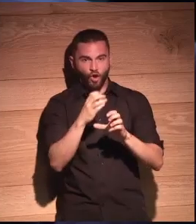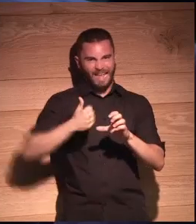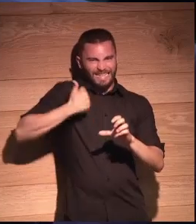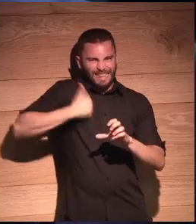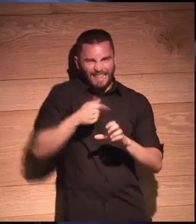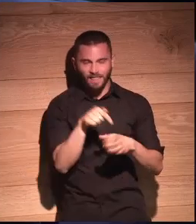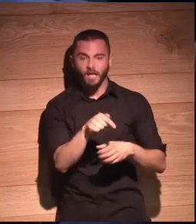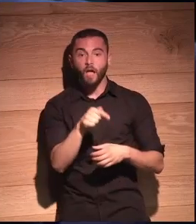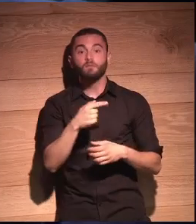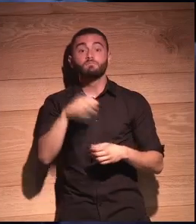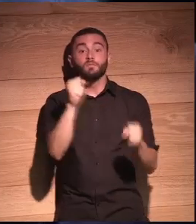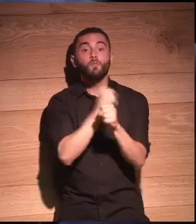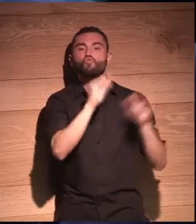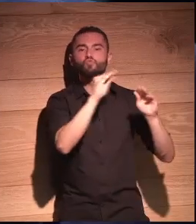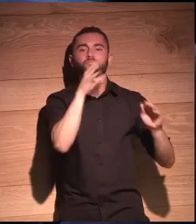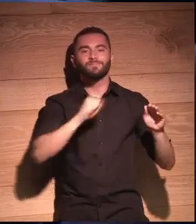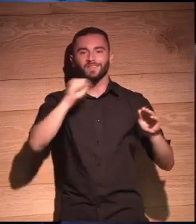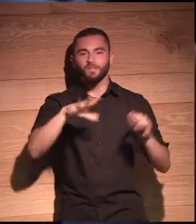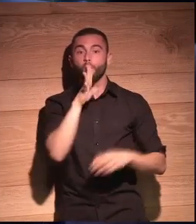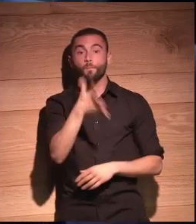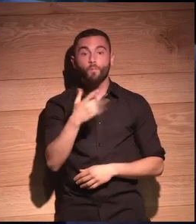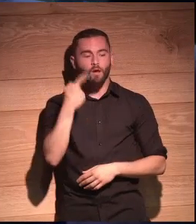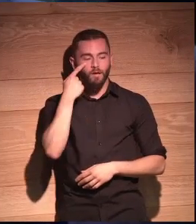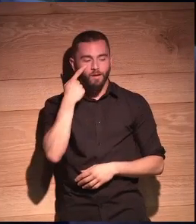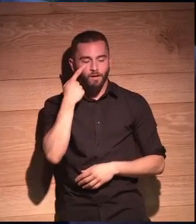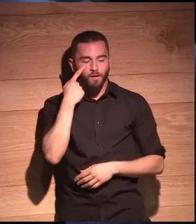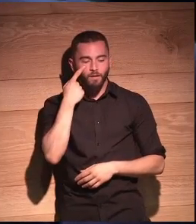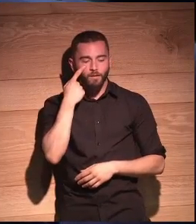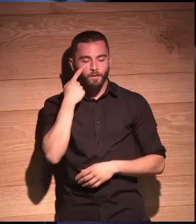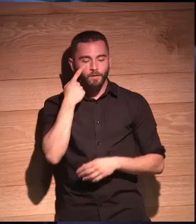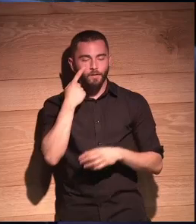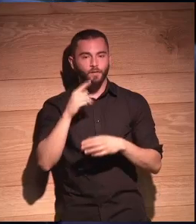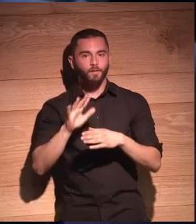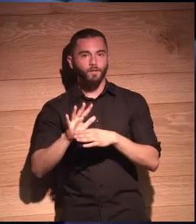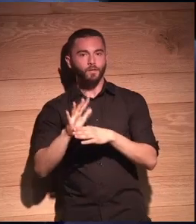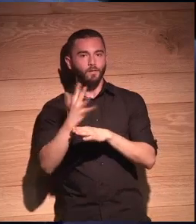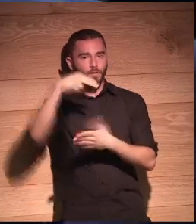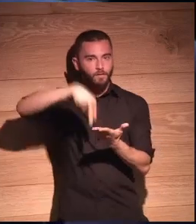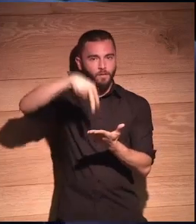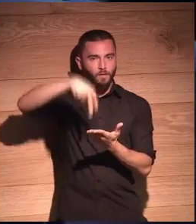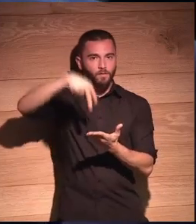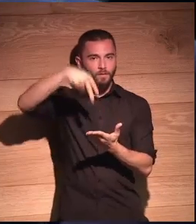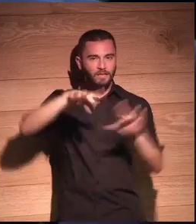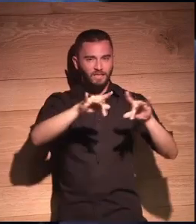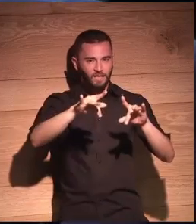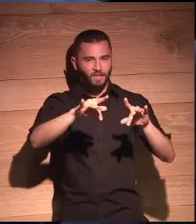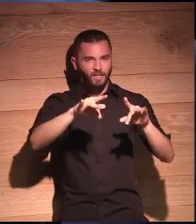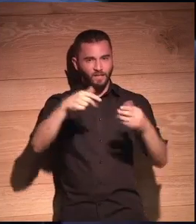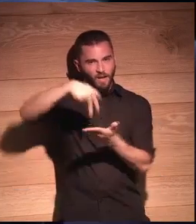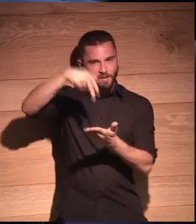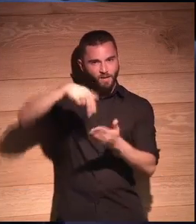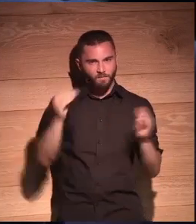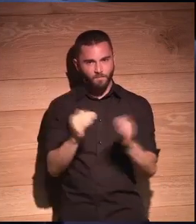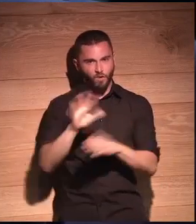haciendo es precioso, porque están intentando ver cómo podrían hacer crecer en un sexto de gravedad terrestre de forma efectiva